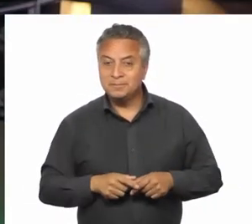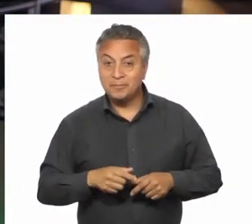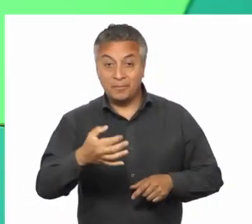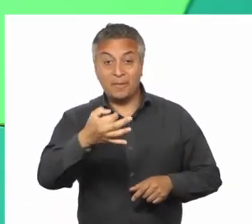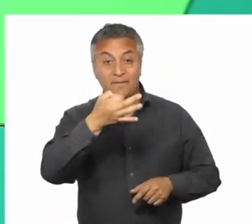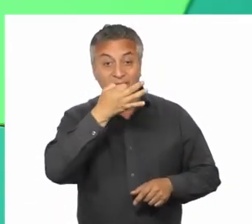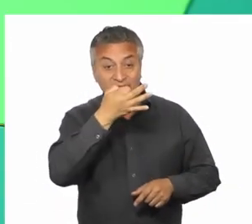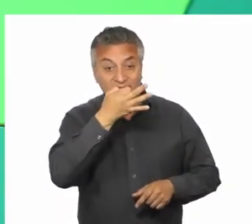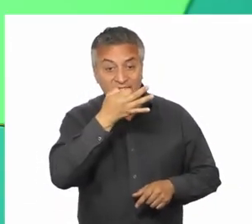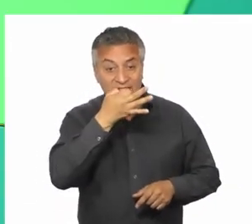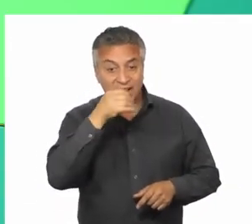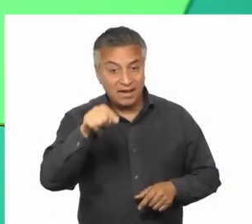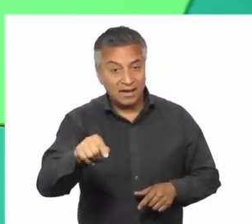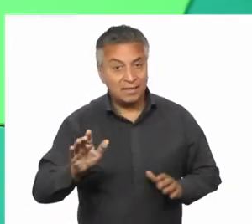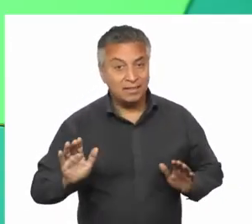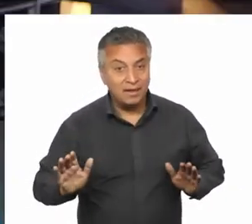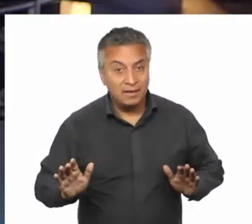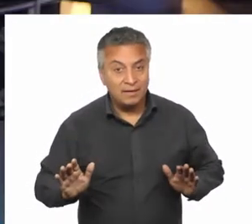¿Verde?